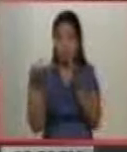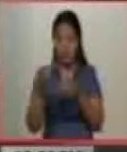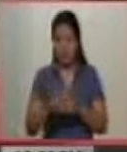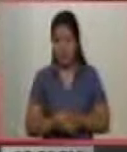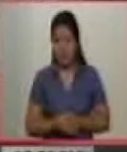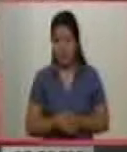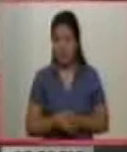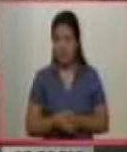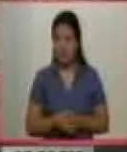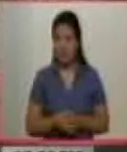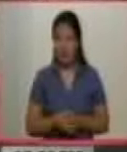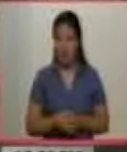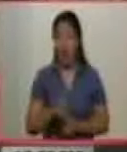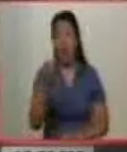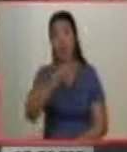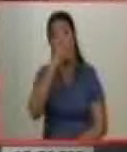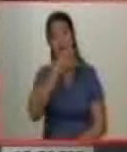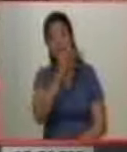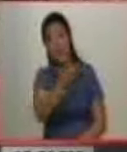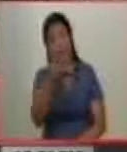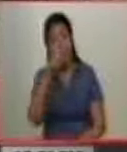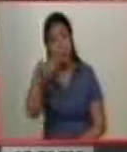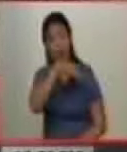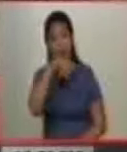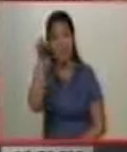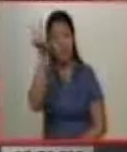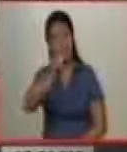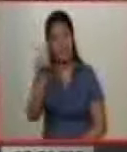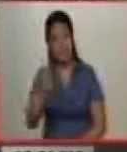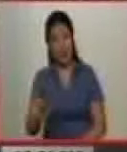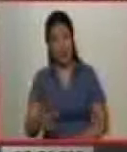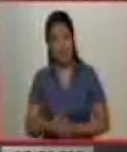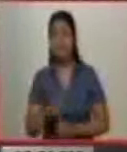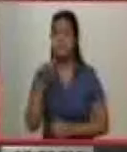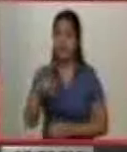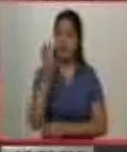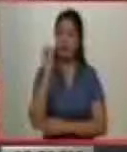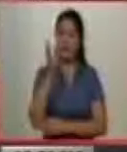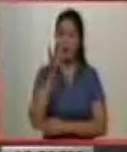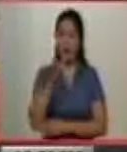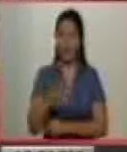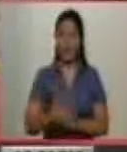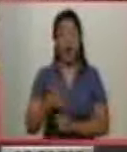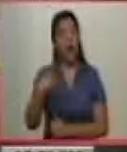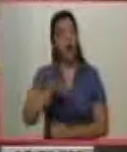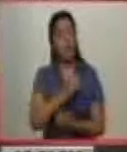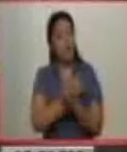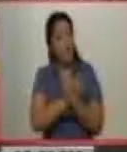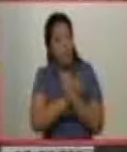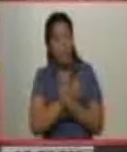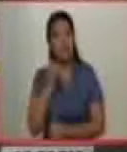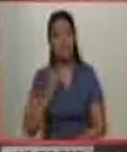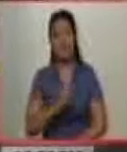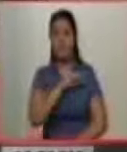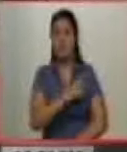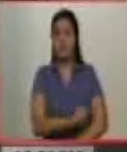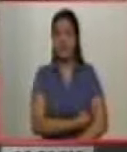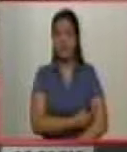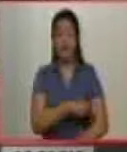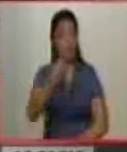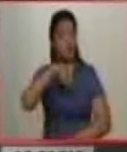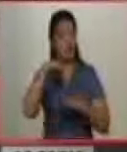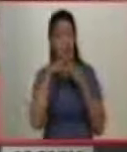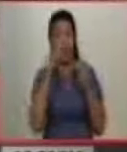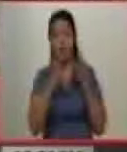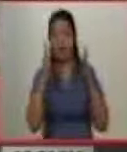Bueno, sí, buenas, casi buenas tardes al pueblo de Venezuela. Pues este congreso, lleno de amor, lleno de valentía, lleno de gallardía de los